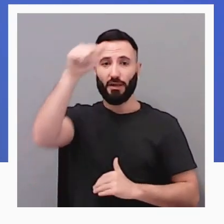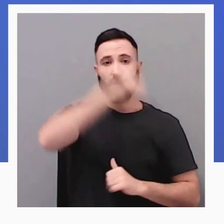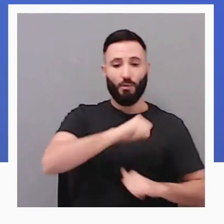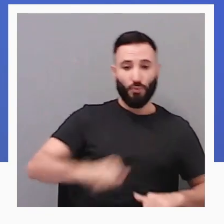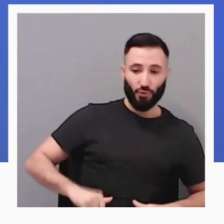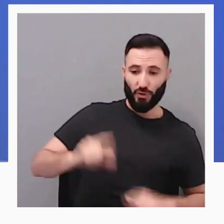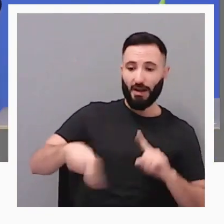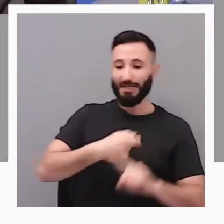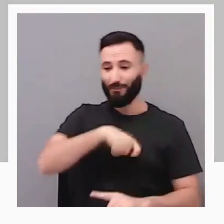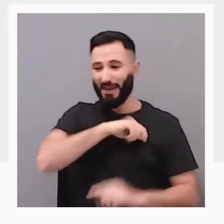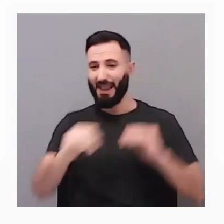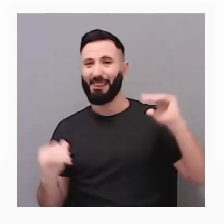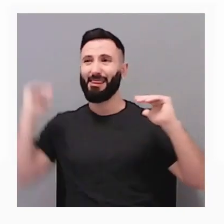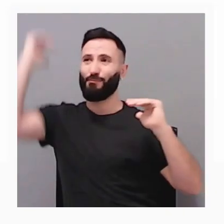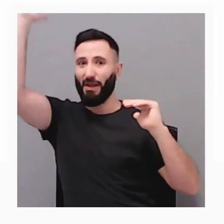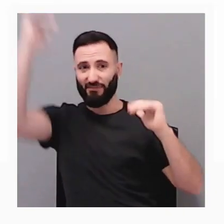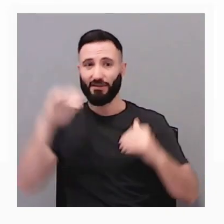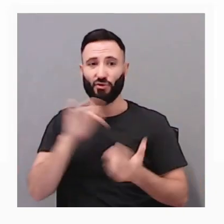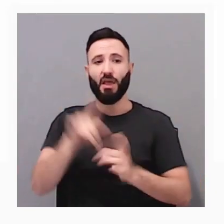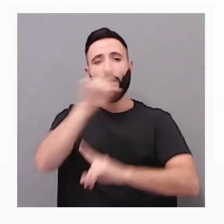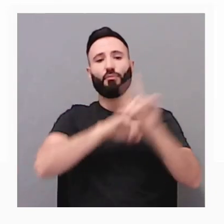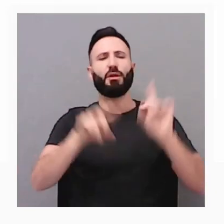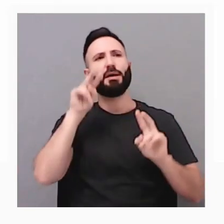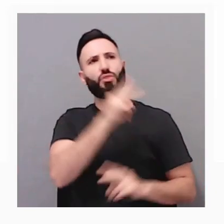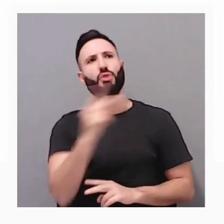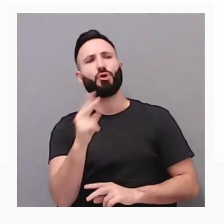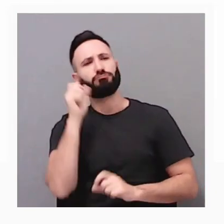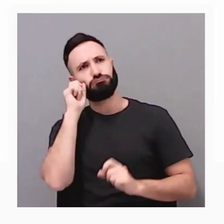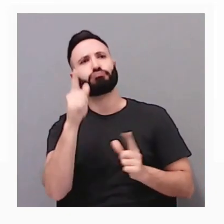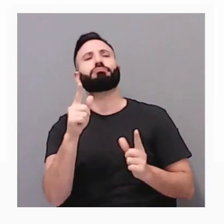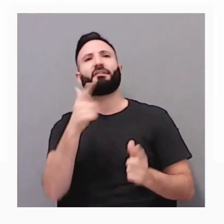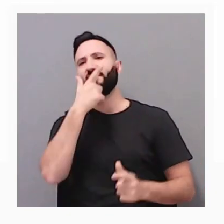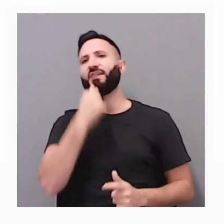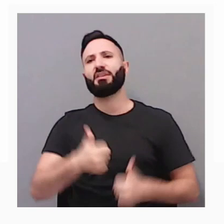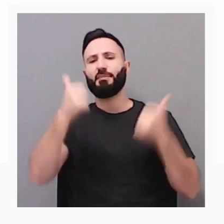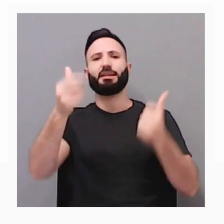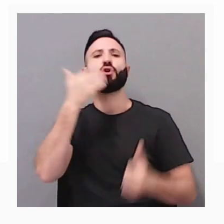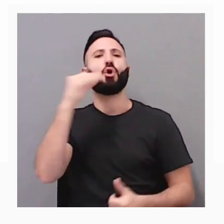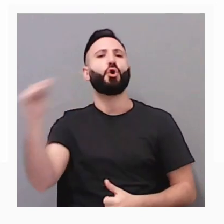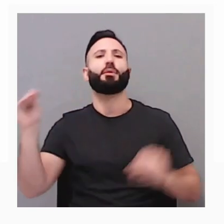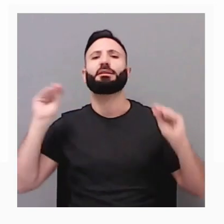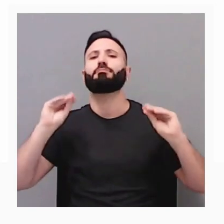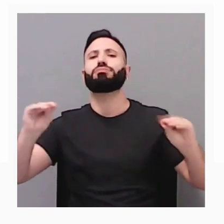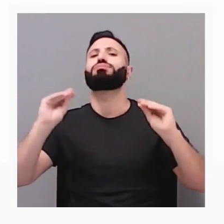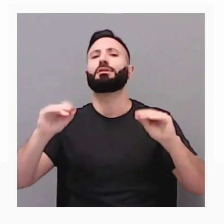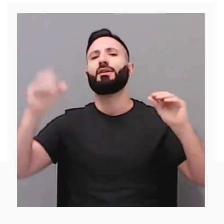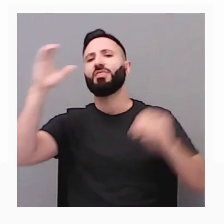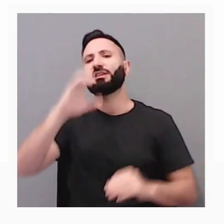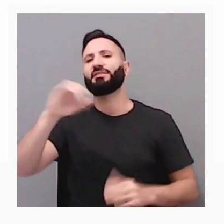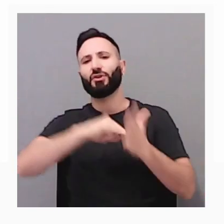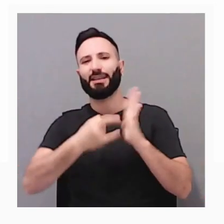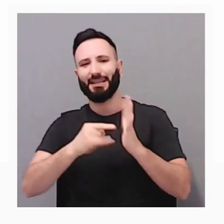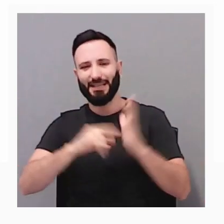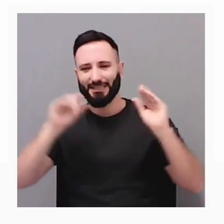en España. Entonces, viendo estos dos problemas, uno diría, pues es fácil, vamos a formar a los jóvenes en profesiones científico-técnicas. Pero no lo